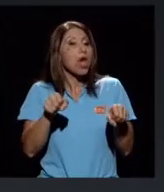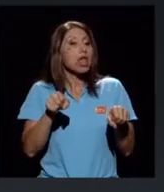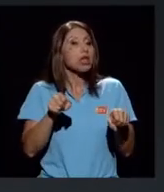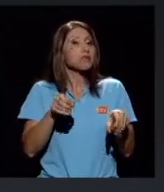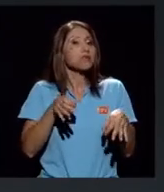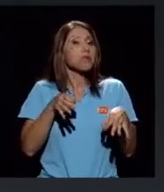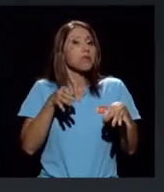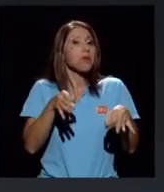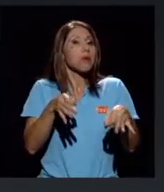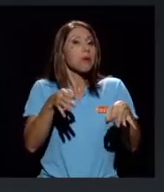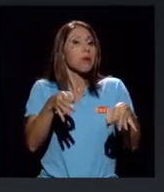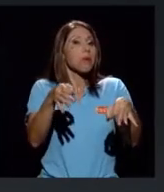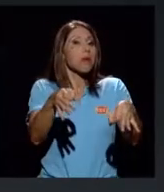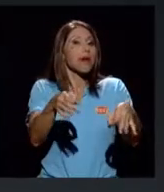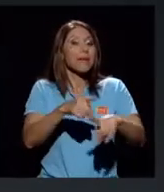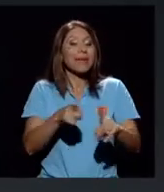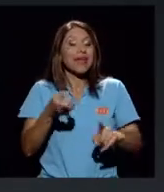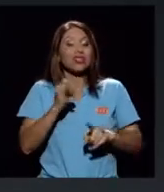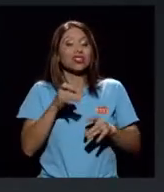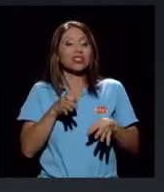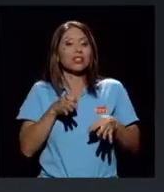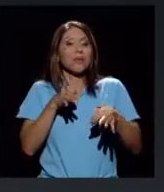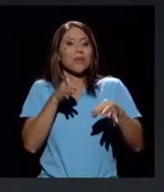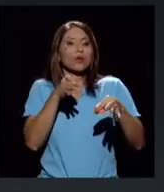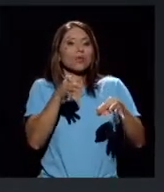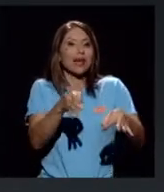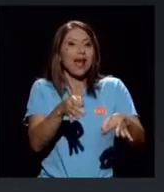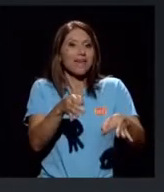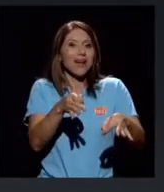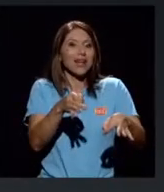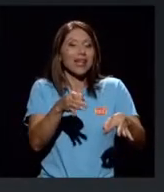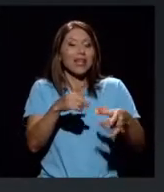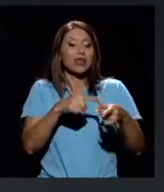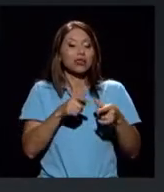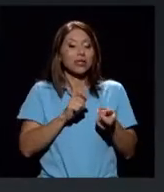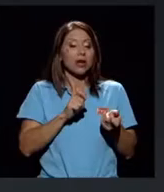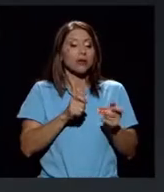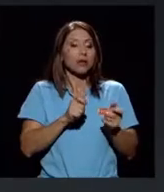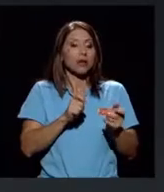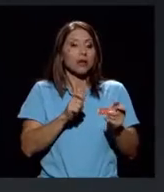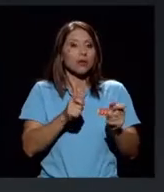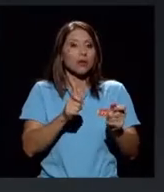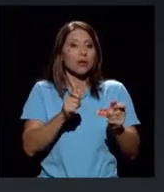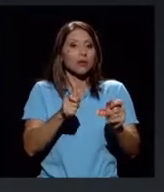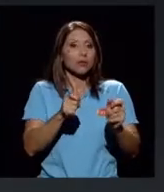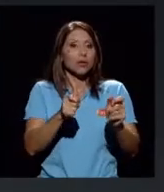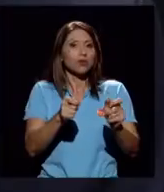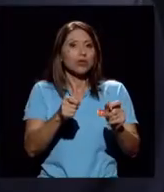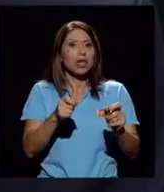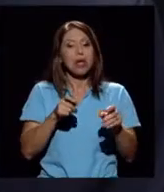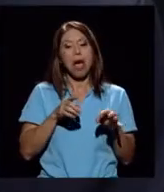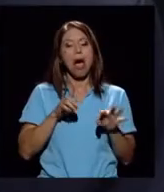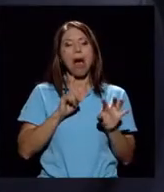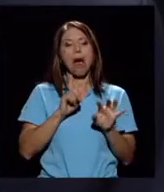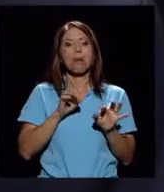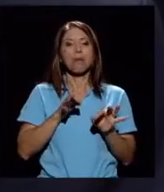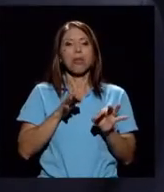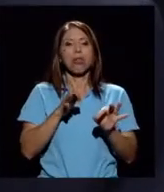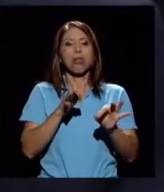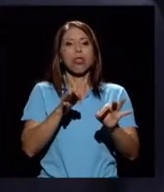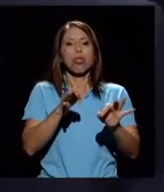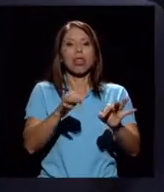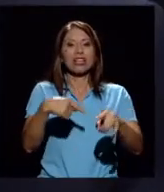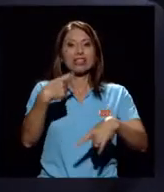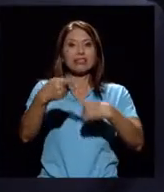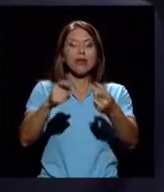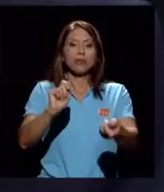postergaba en el ajuste que había que hacer era un mega ajuste y me preocupo muchas cosas